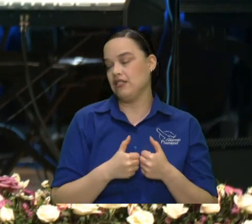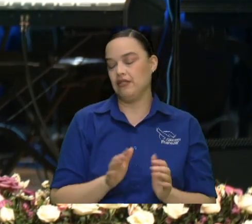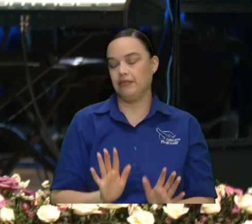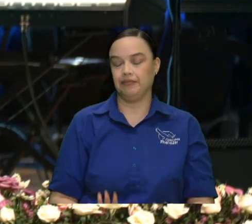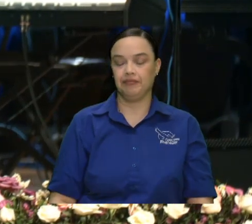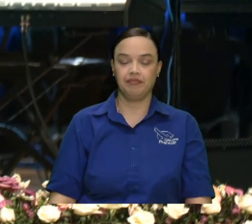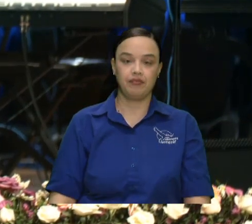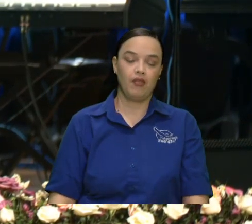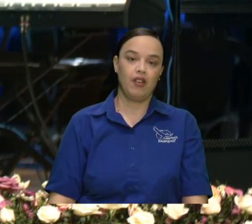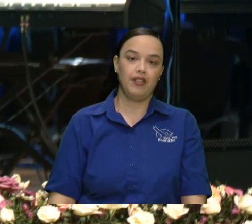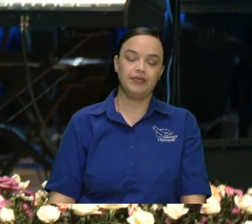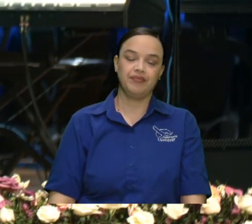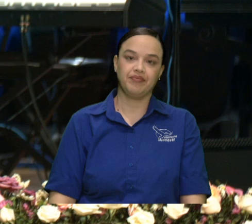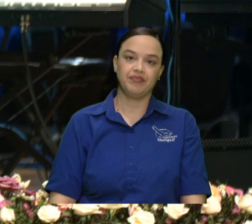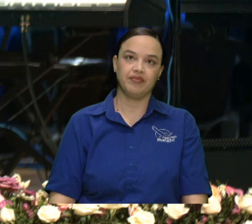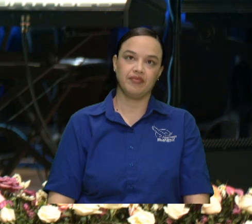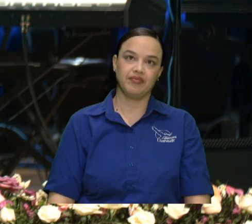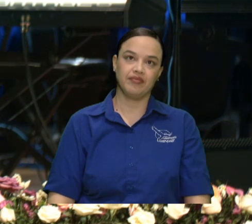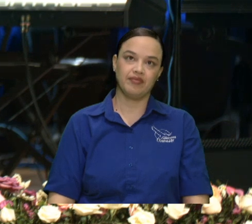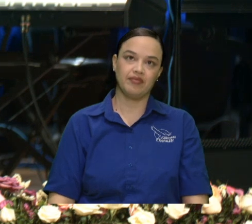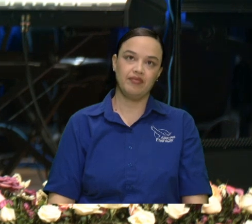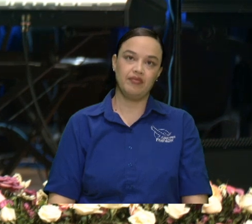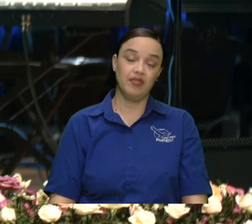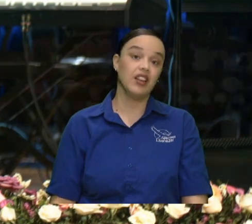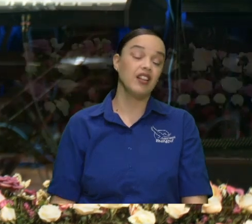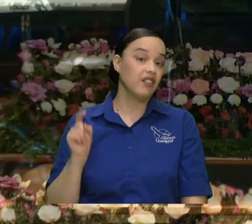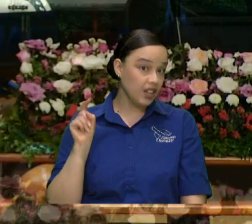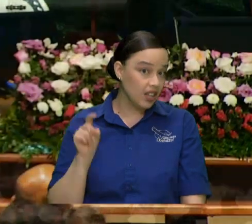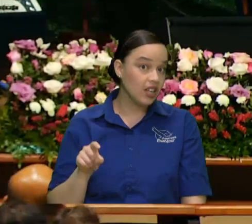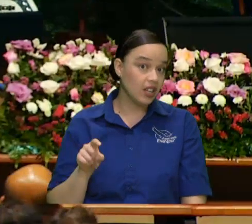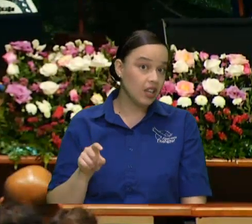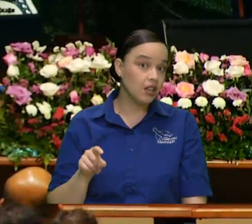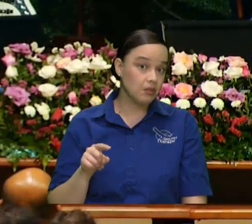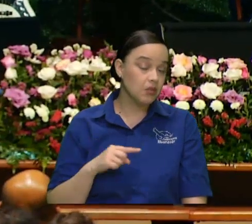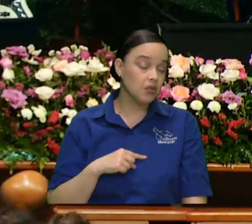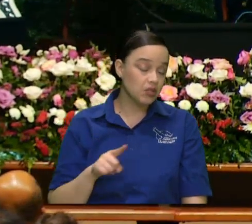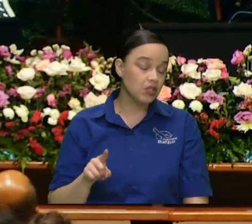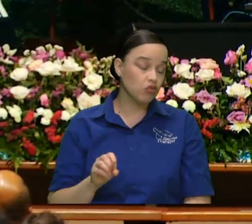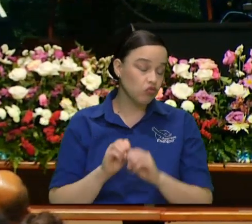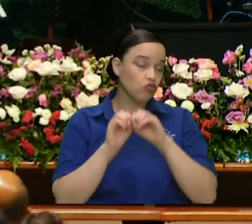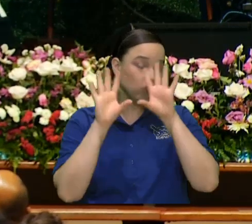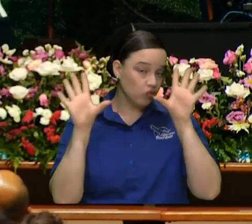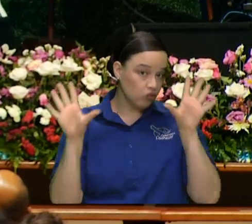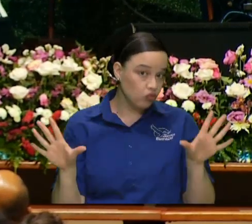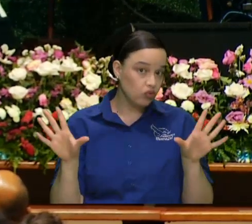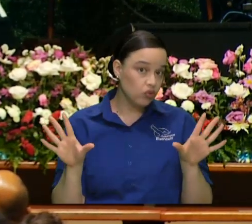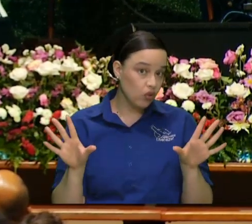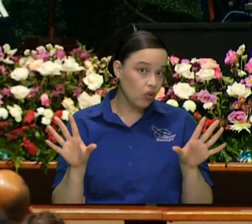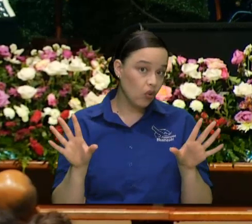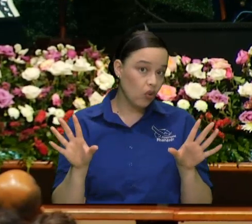tremendo deberíamos hermano ser claros con nuestra pareja y decir mira